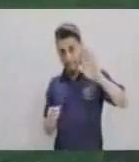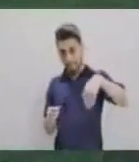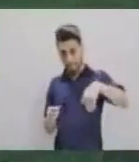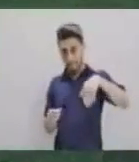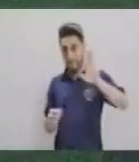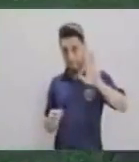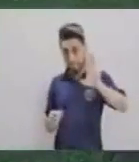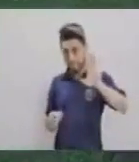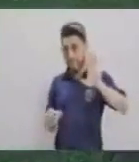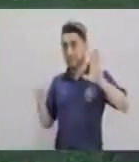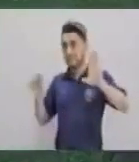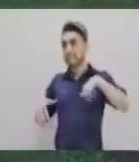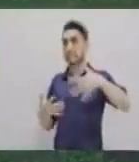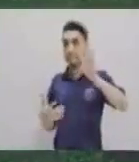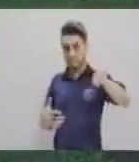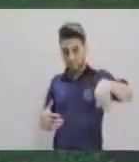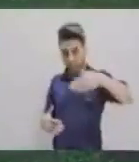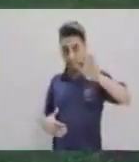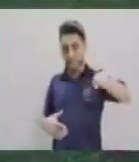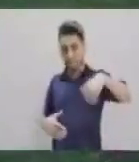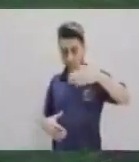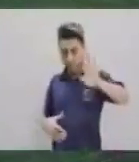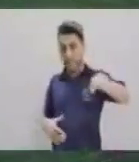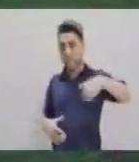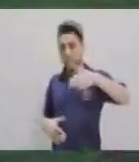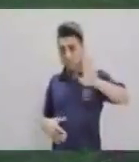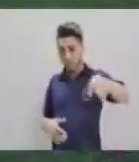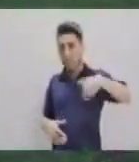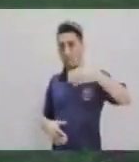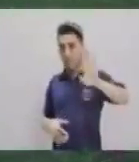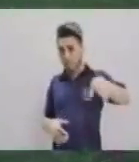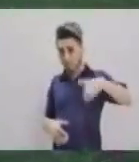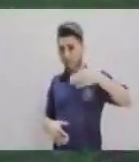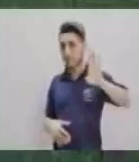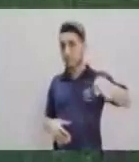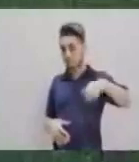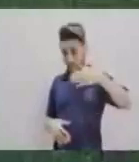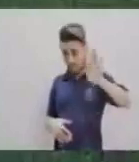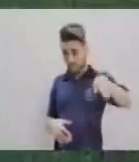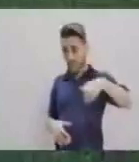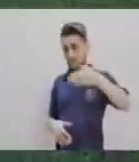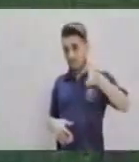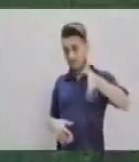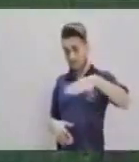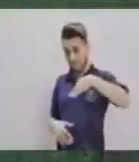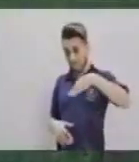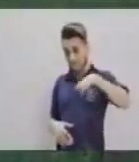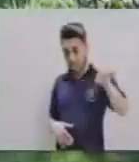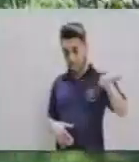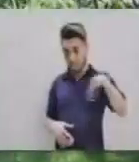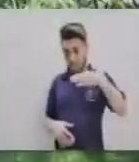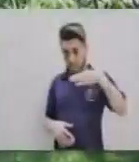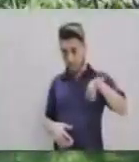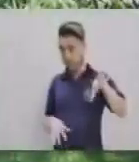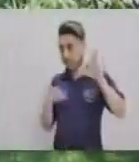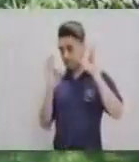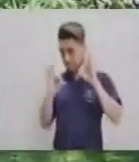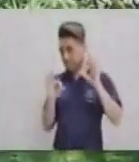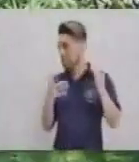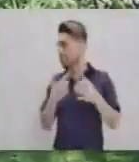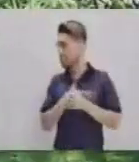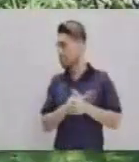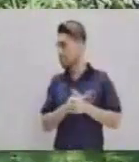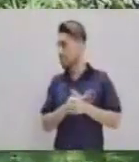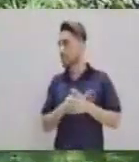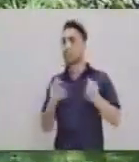flexiones y extensiones y ahora hacia los lados y círculos. Muy bien, vamos a trabajar también